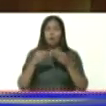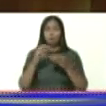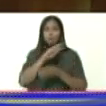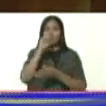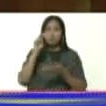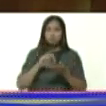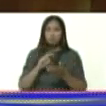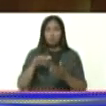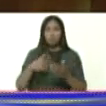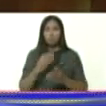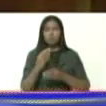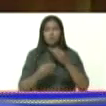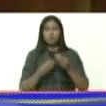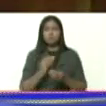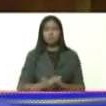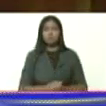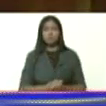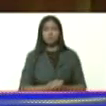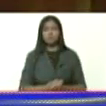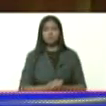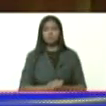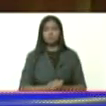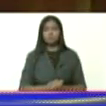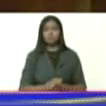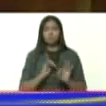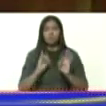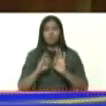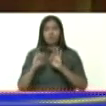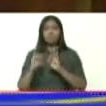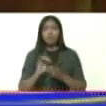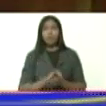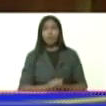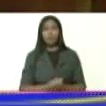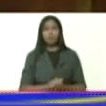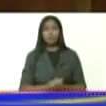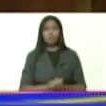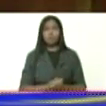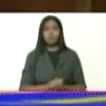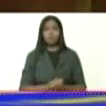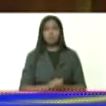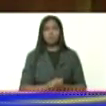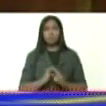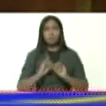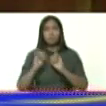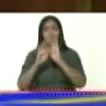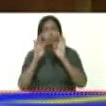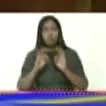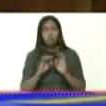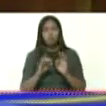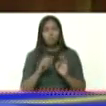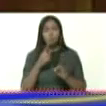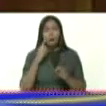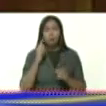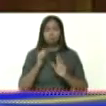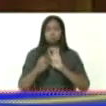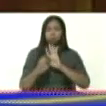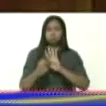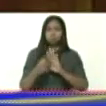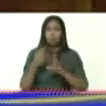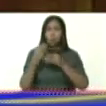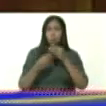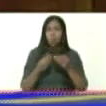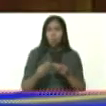abriendo subespecialidades que ya son oftalmólogos y que se pueden especializar en algunas patologías que son muy,